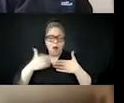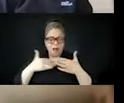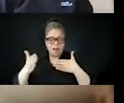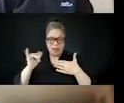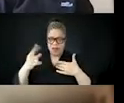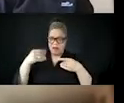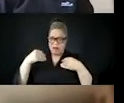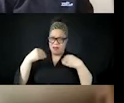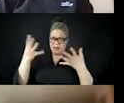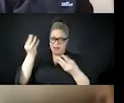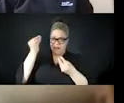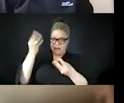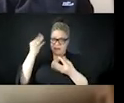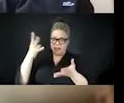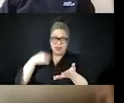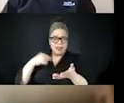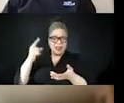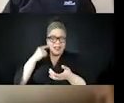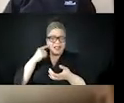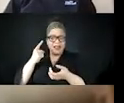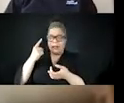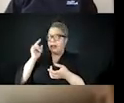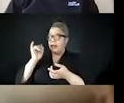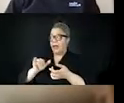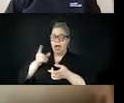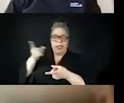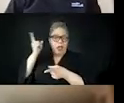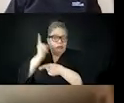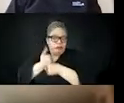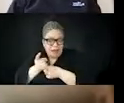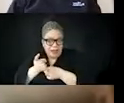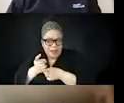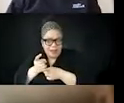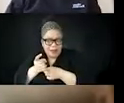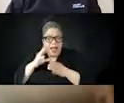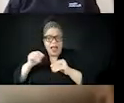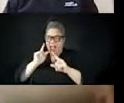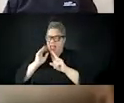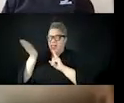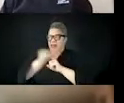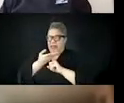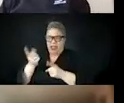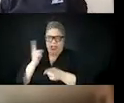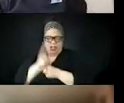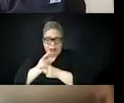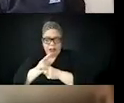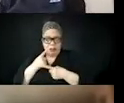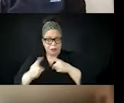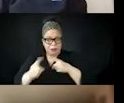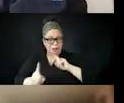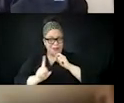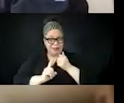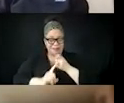están convencidas que es real pero es falsa es información que